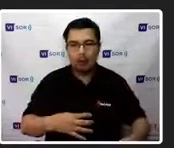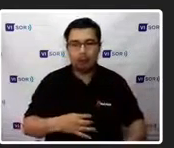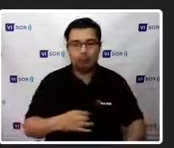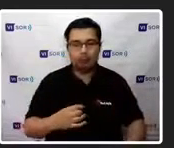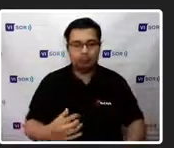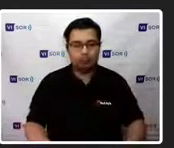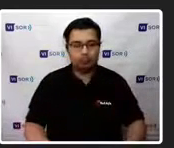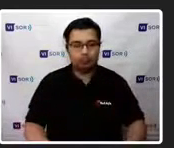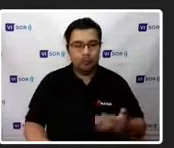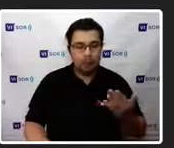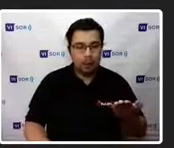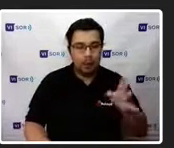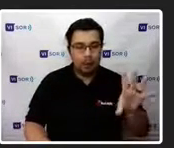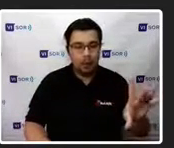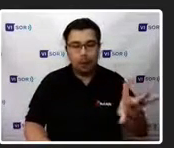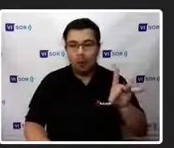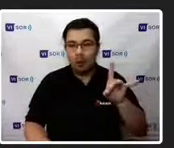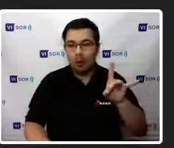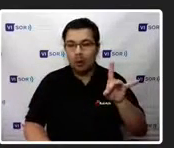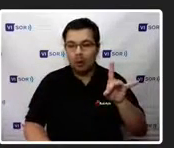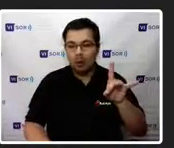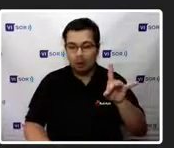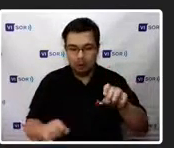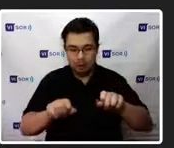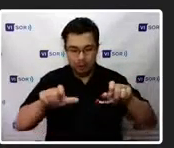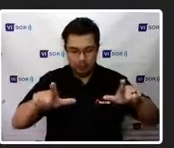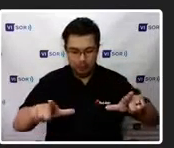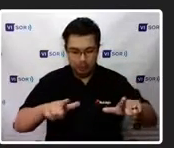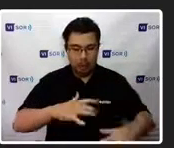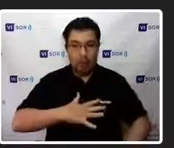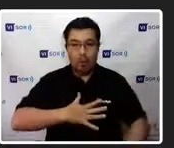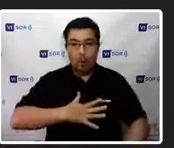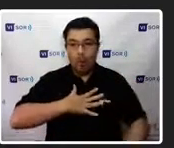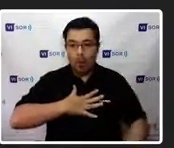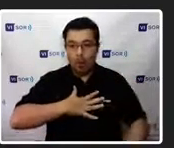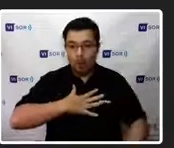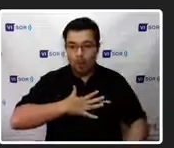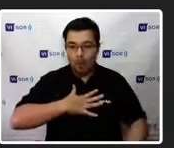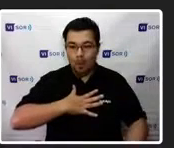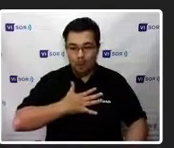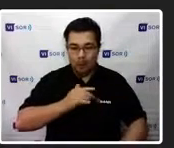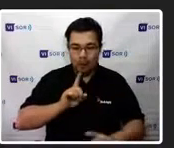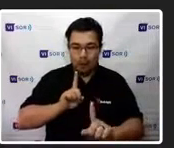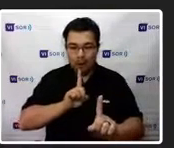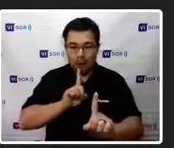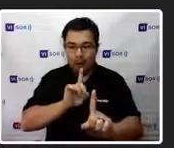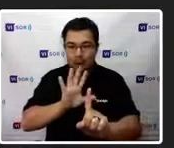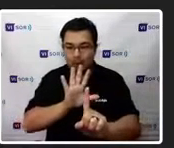encontré como el área que a mí más me llamaba, que era el guiado, que es a lo que actualmente